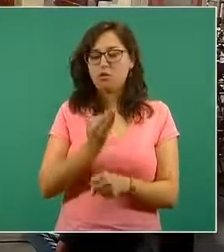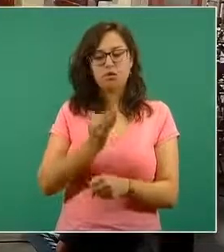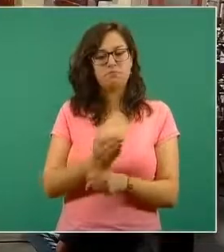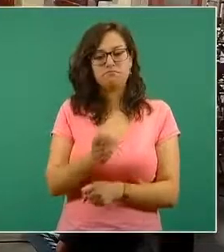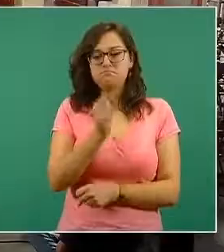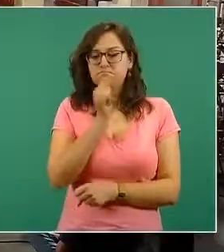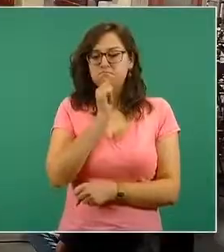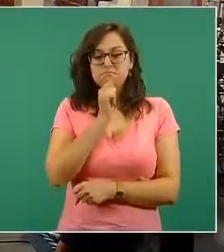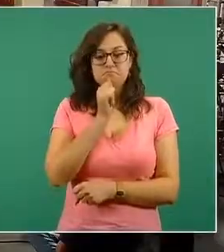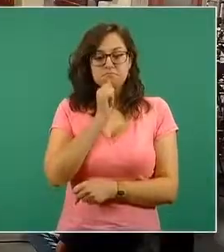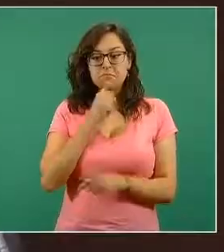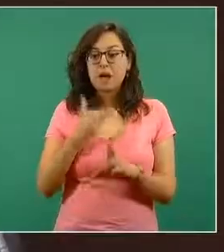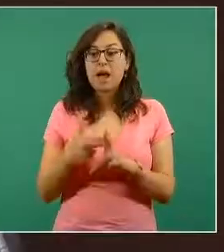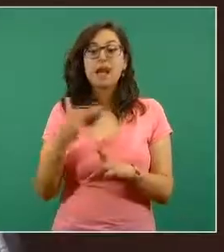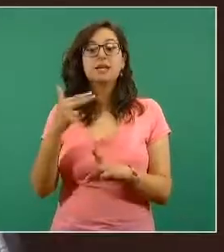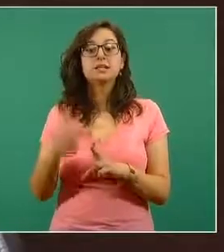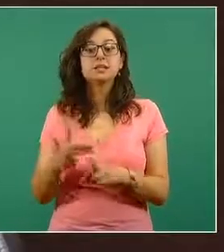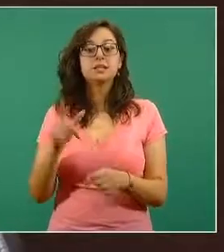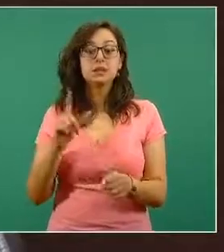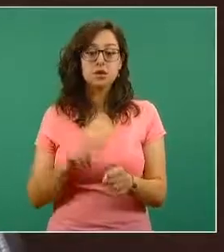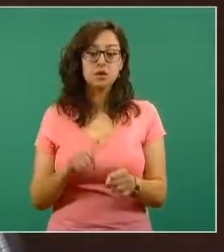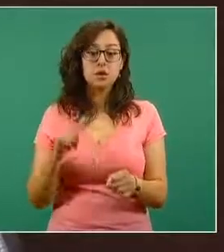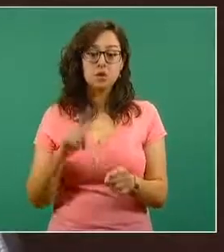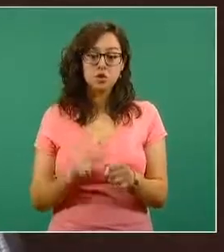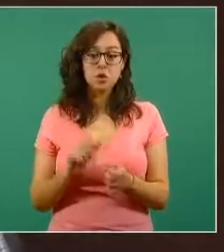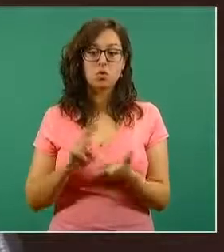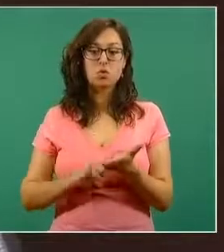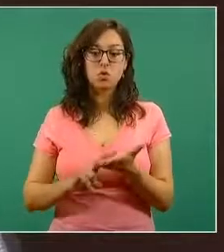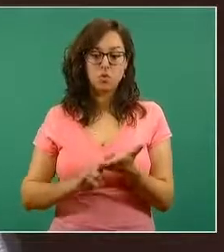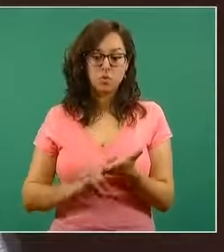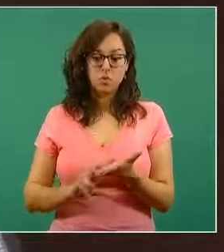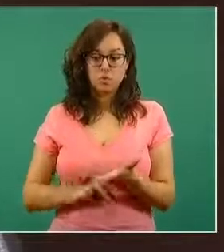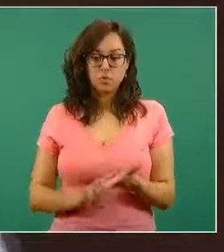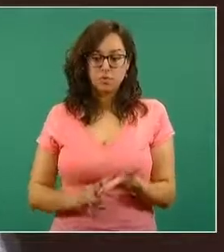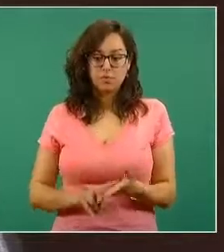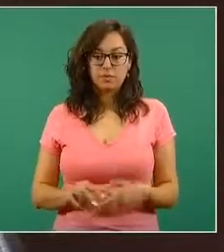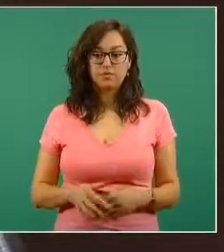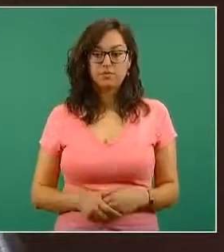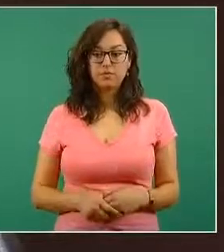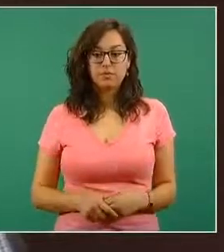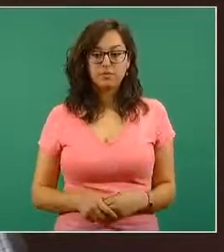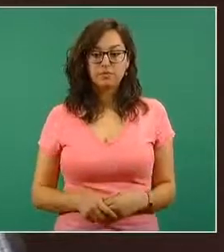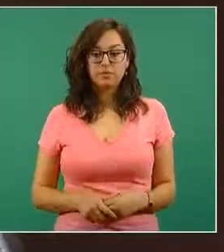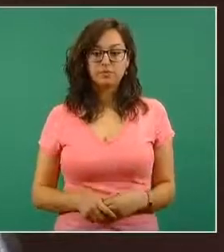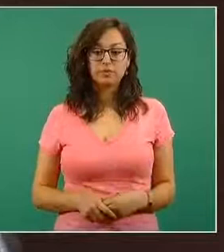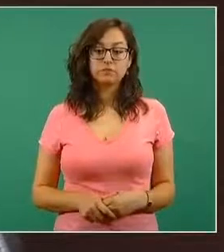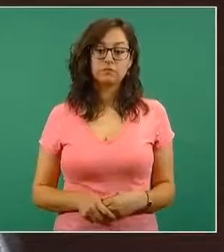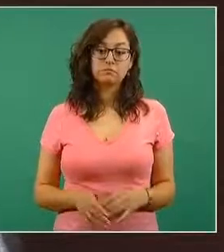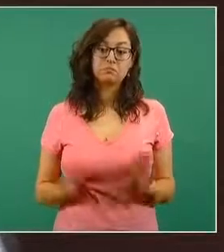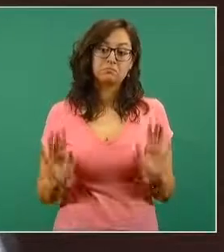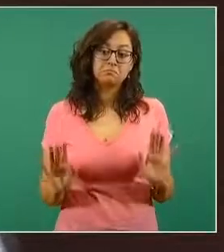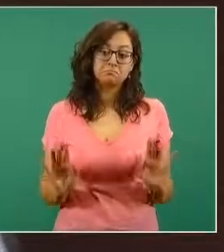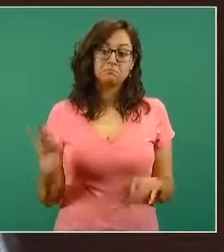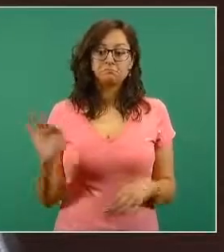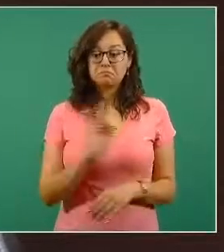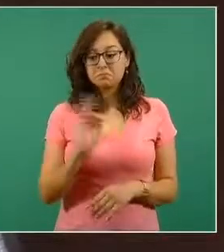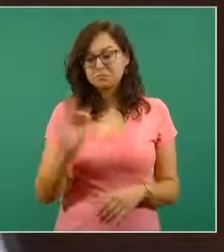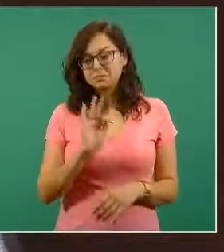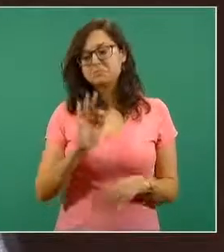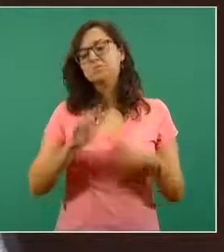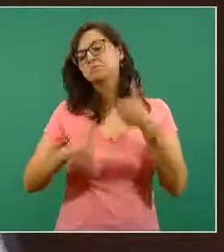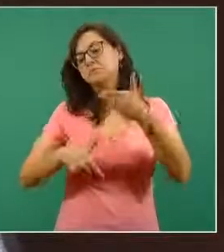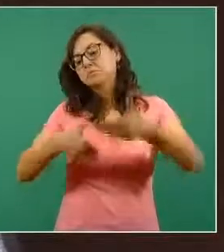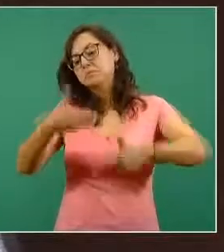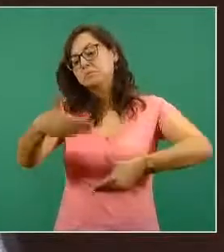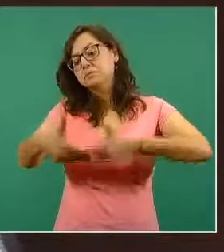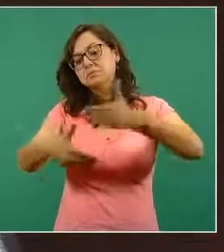se inicie cuando las entidades entren en el semáforo verde. Pero esto puede cambiar, estamos en